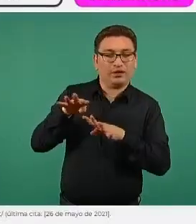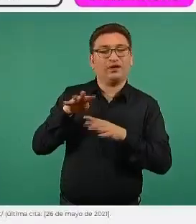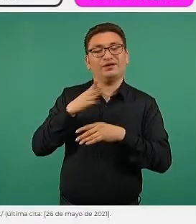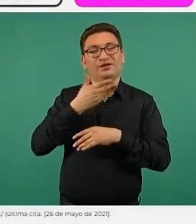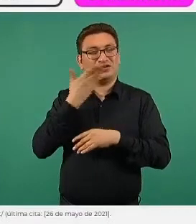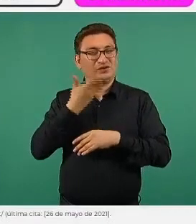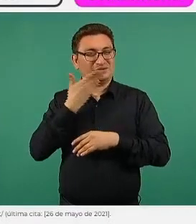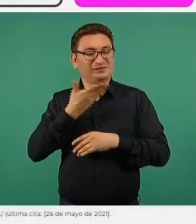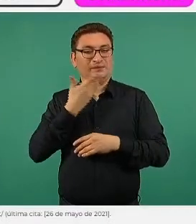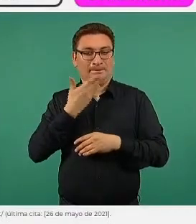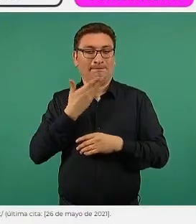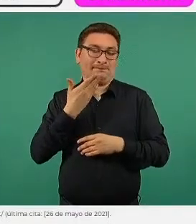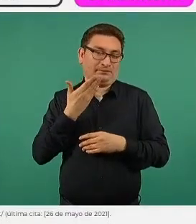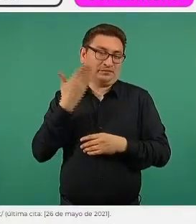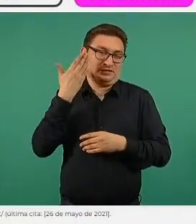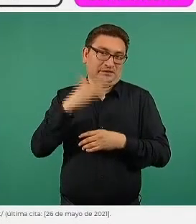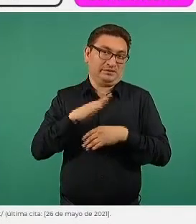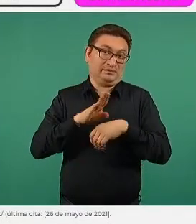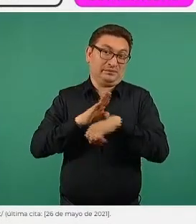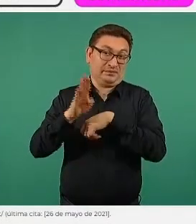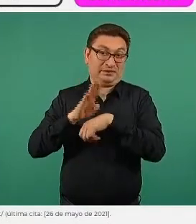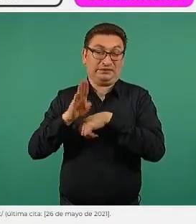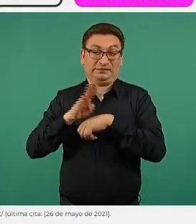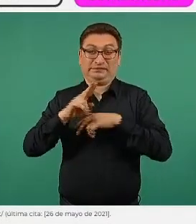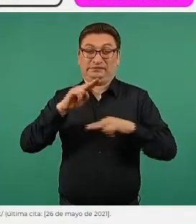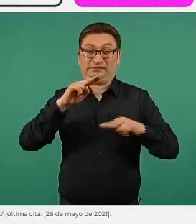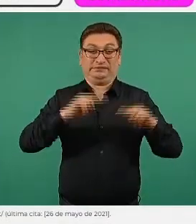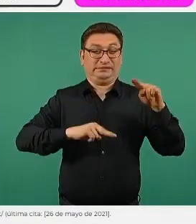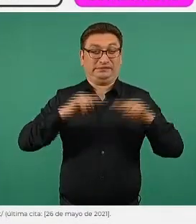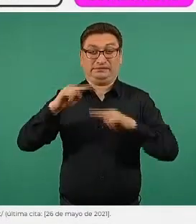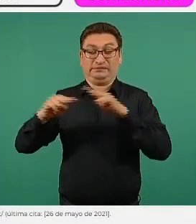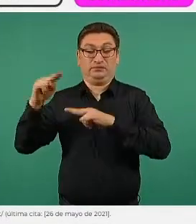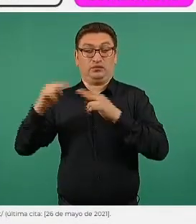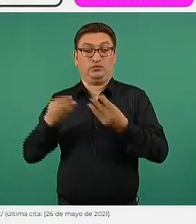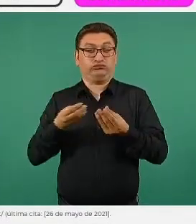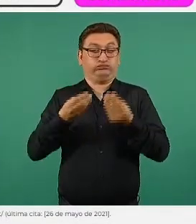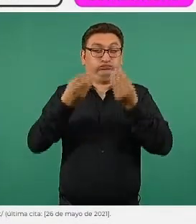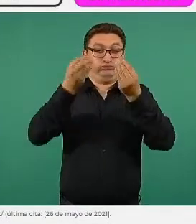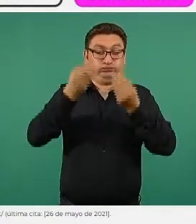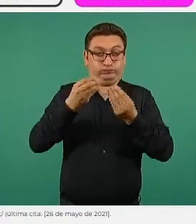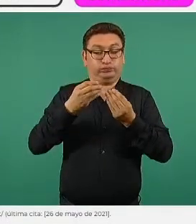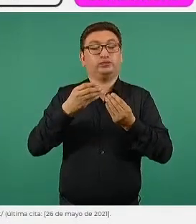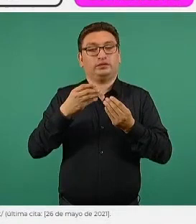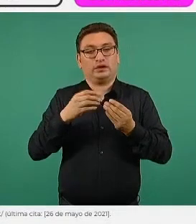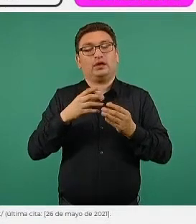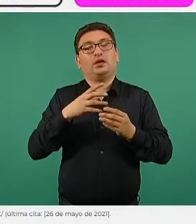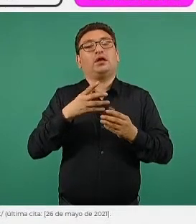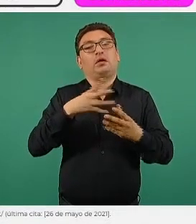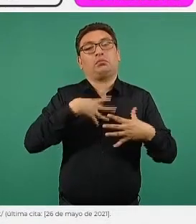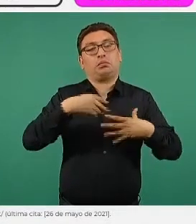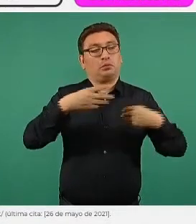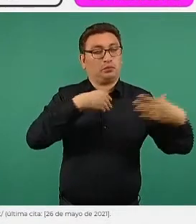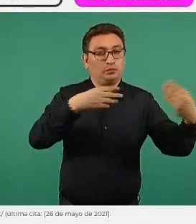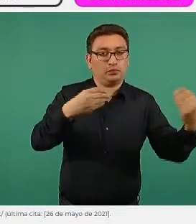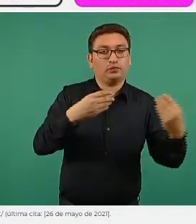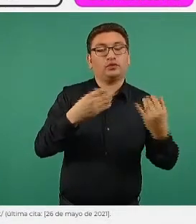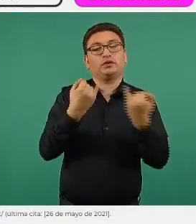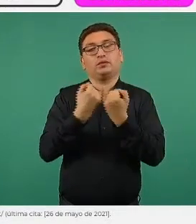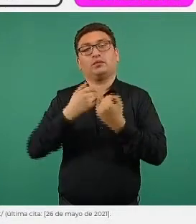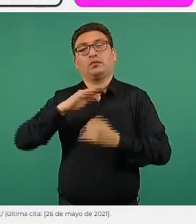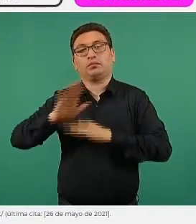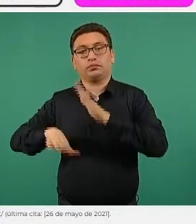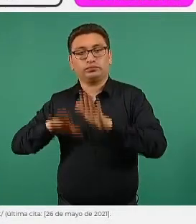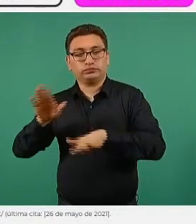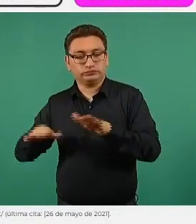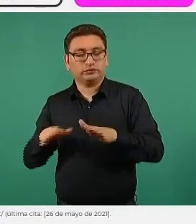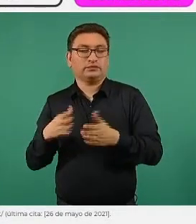que más pues ha presentado incrementos durante toda la pandemia, tanto en casos como defunciones, también visualizamos que si